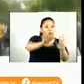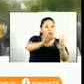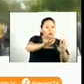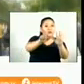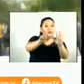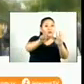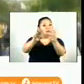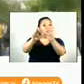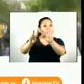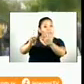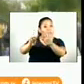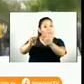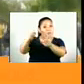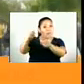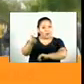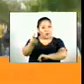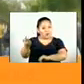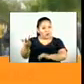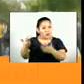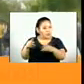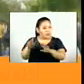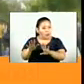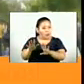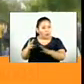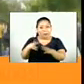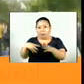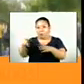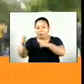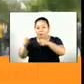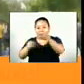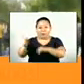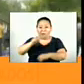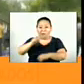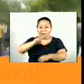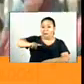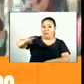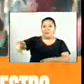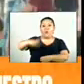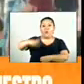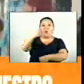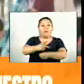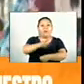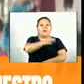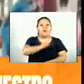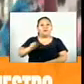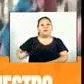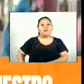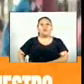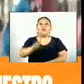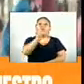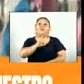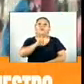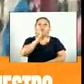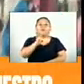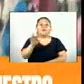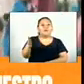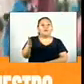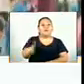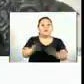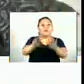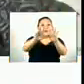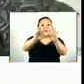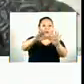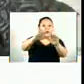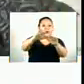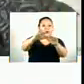mil 800 personas habían sido desplazadas forzosamente de Guatemala El Salvador y Honduras alrededor de 80 mil